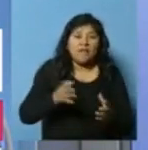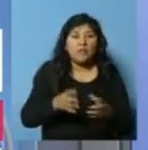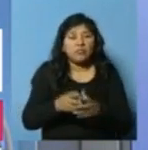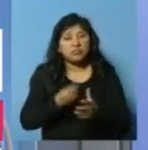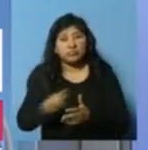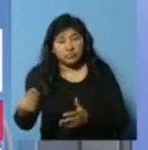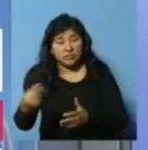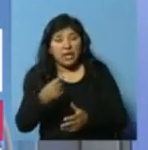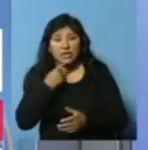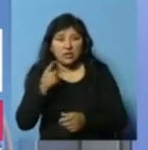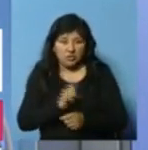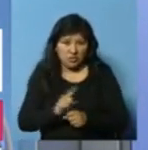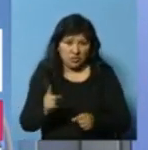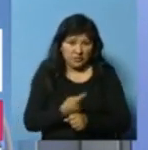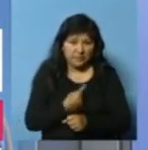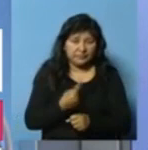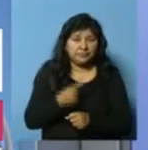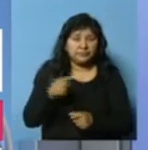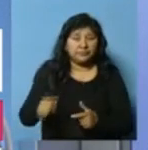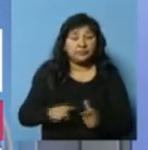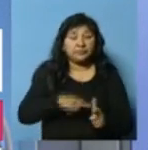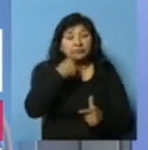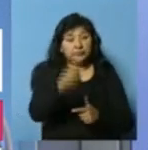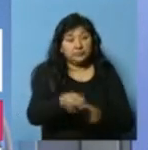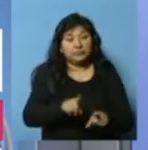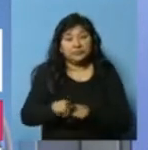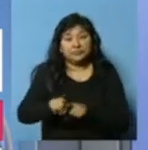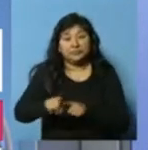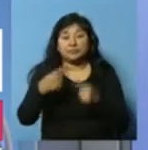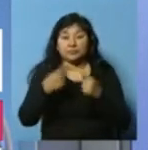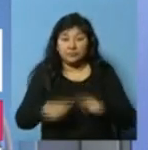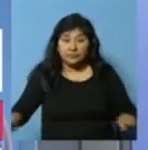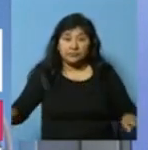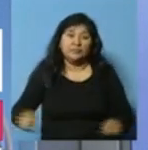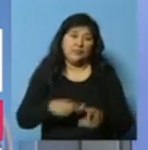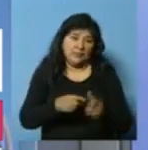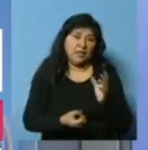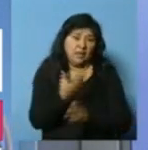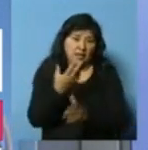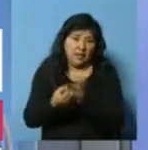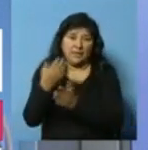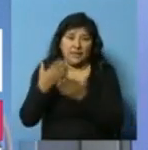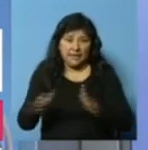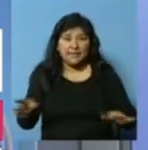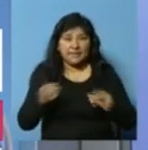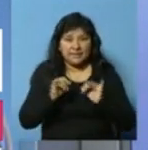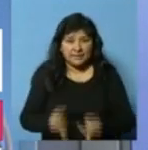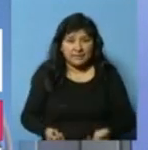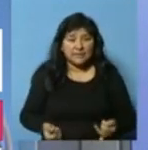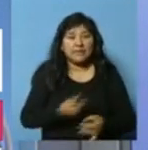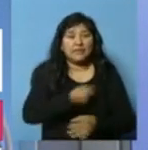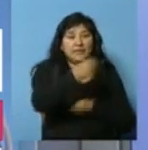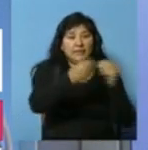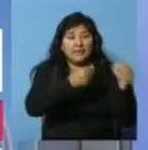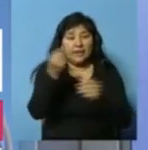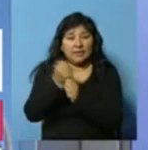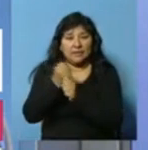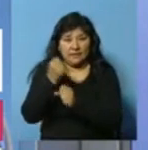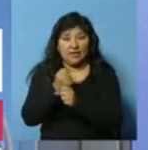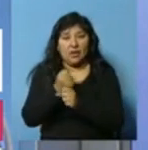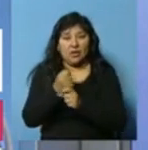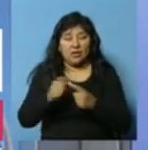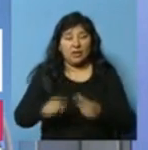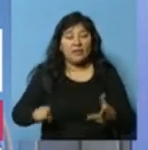van a poder acceder a un trabajo más pronto y además de eso estamos el año